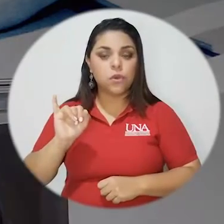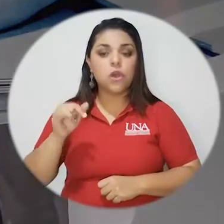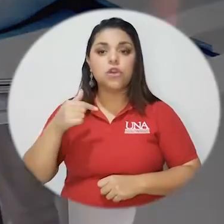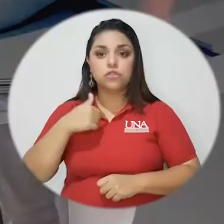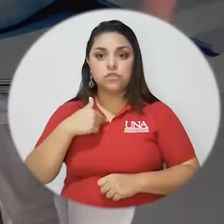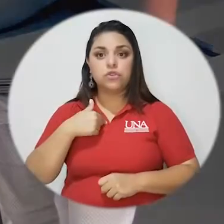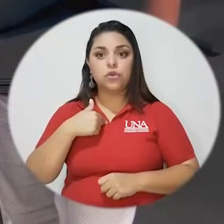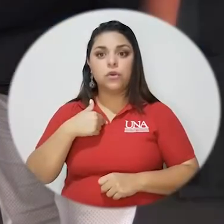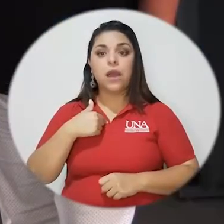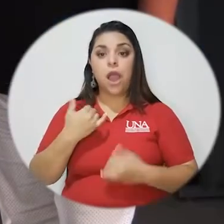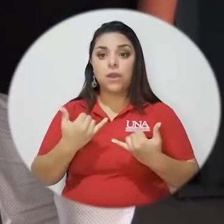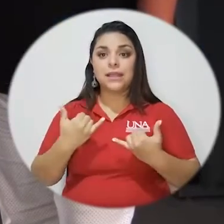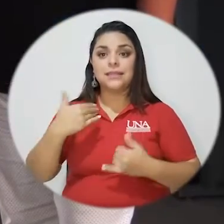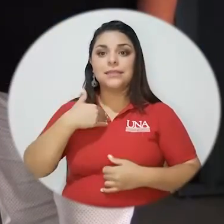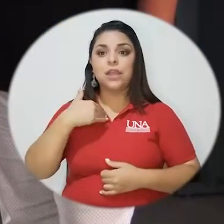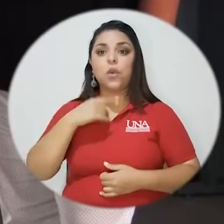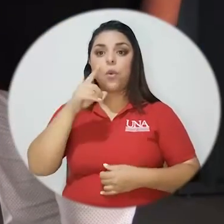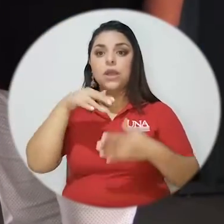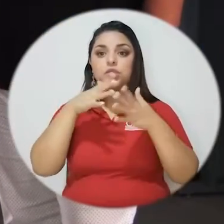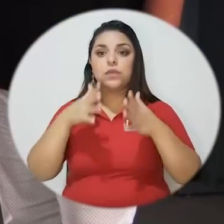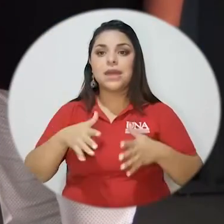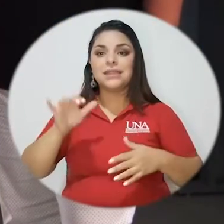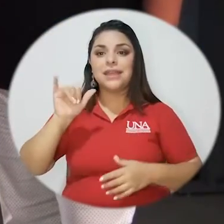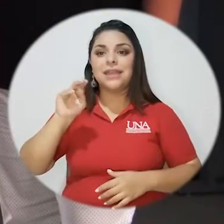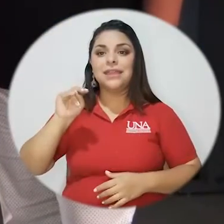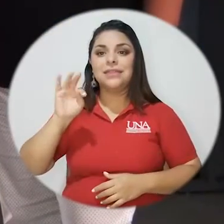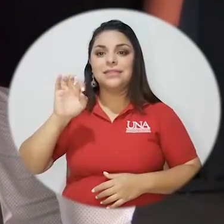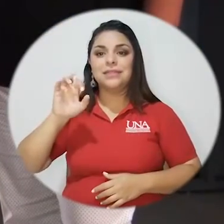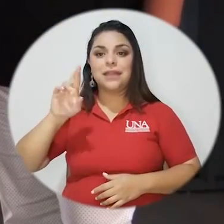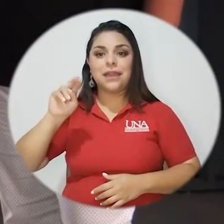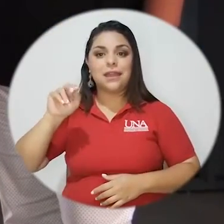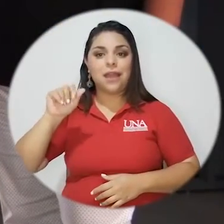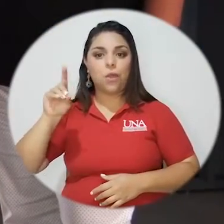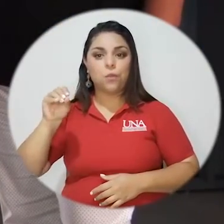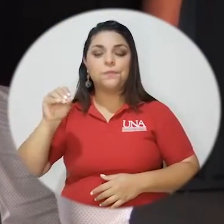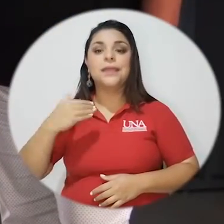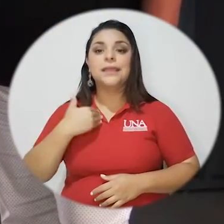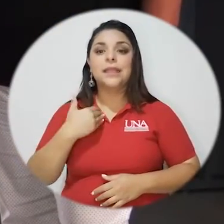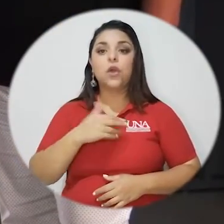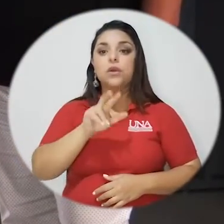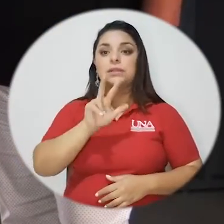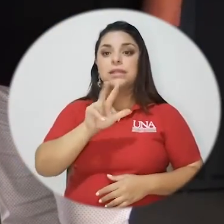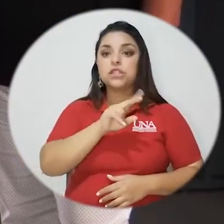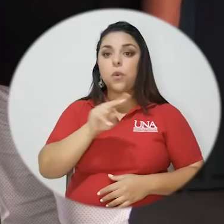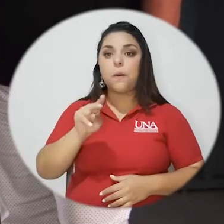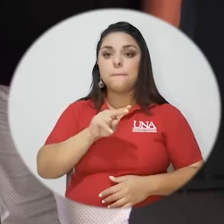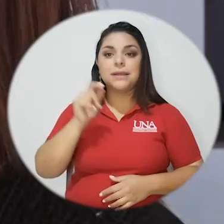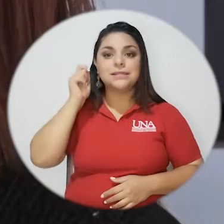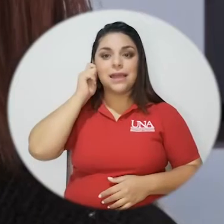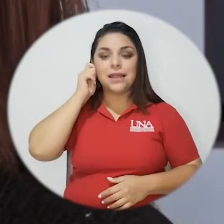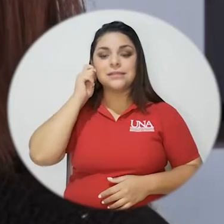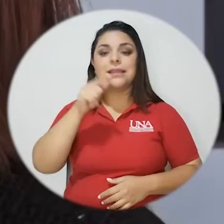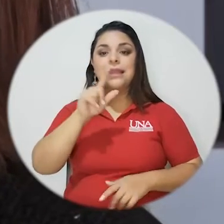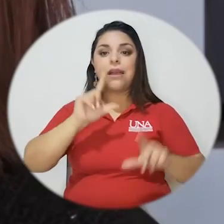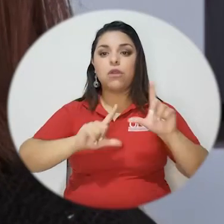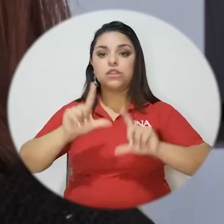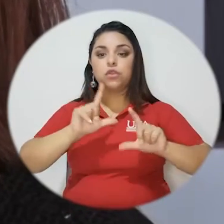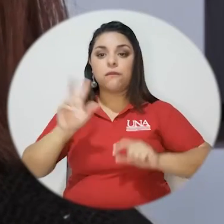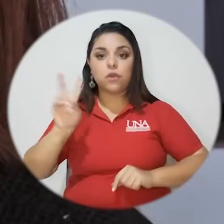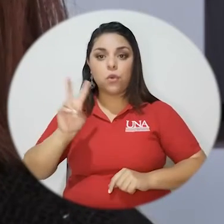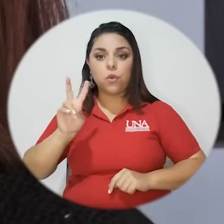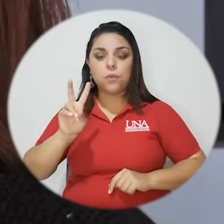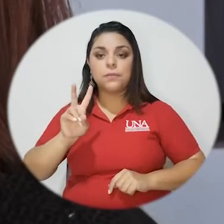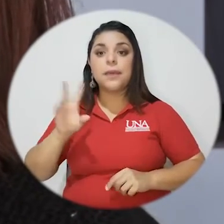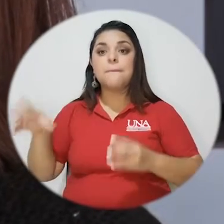En este momento yo tengo un estudiante de internado, por ejemplo, y yo tengo 3 compañeras en el laboratorio de virología.